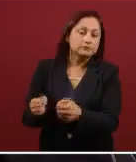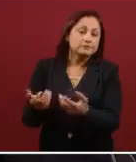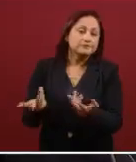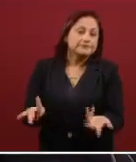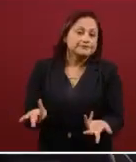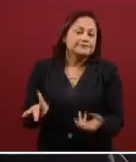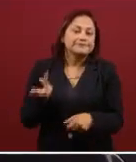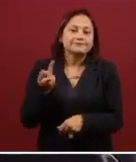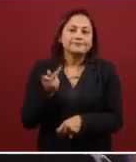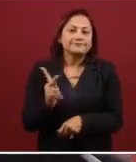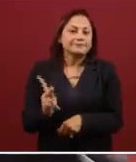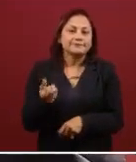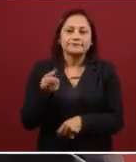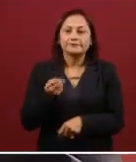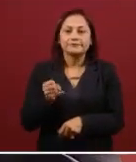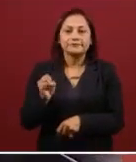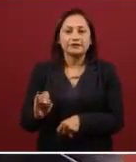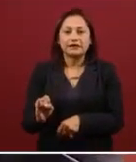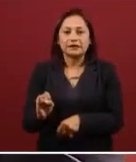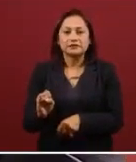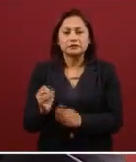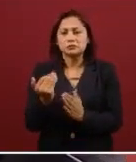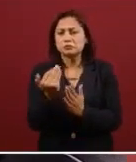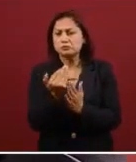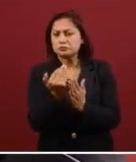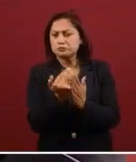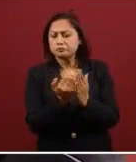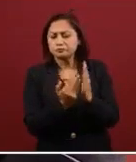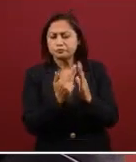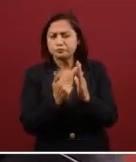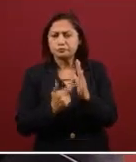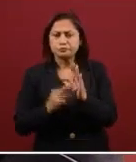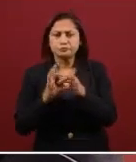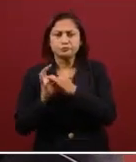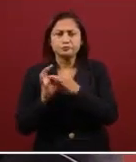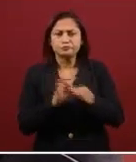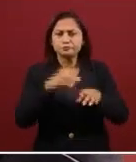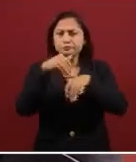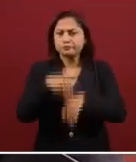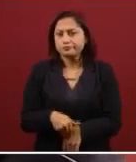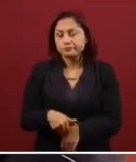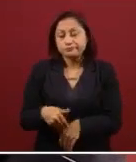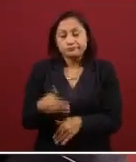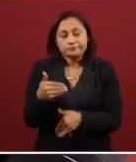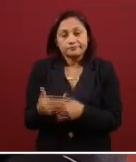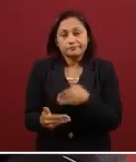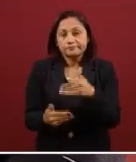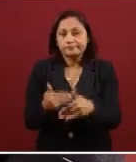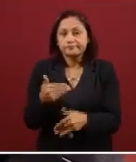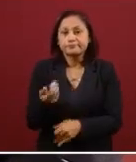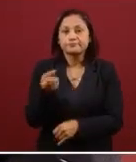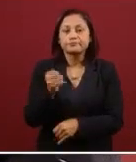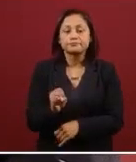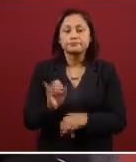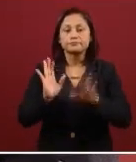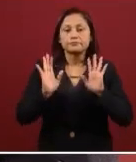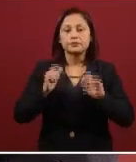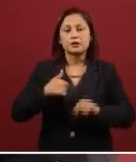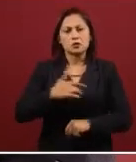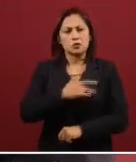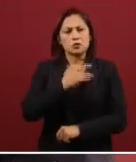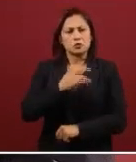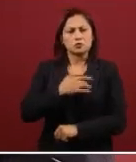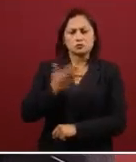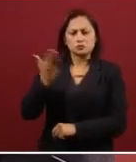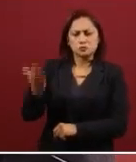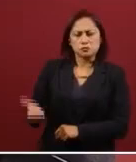hay una serie de elementos. Yo creo que Alejandro Gertz está haciendo una buena